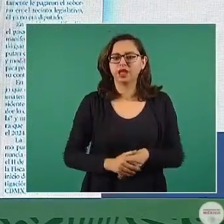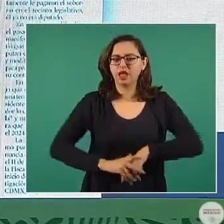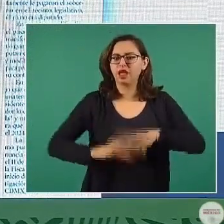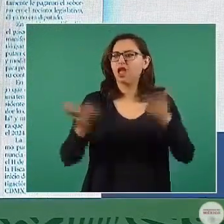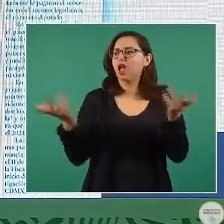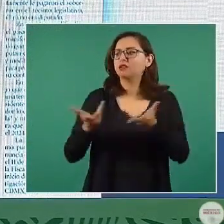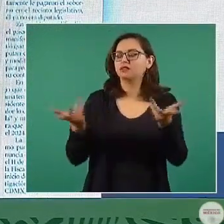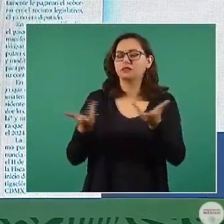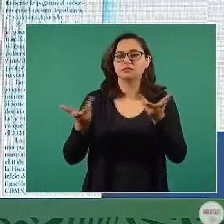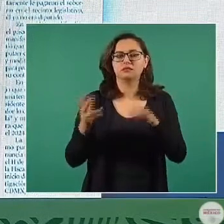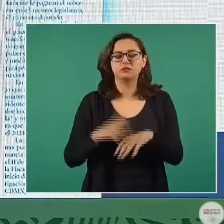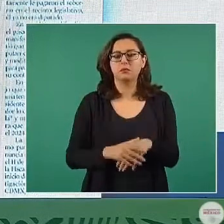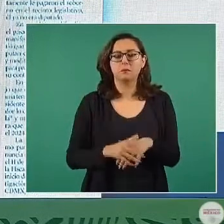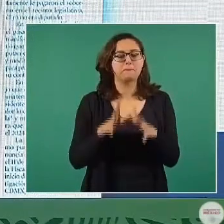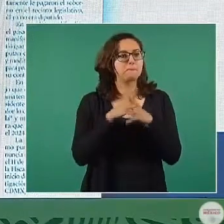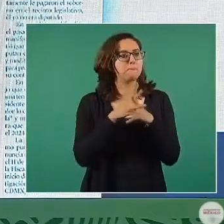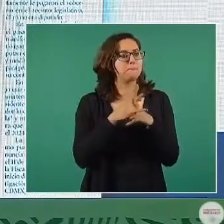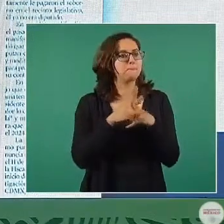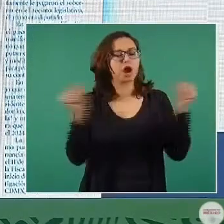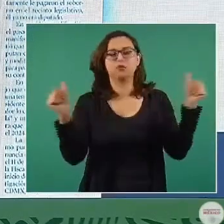un mes.